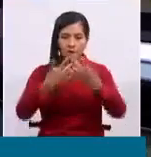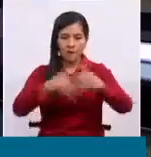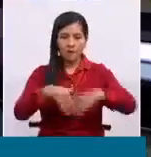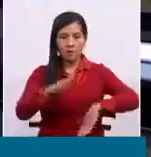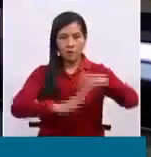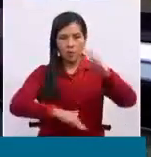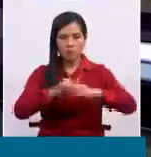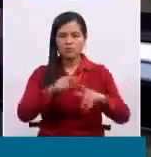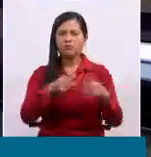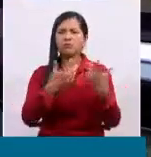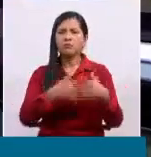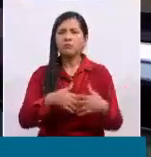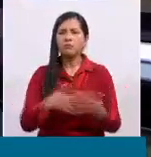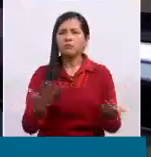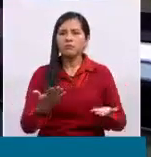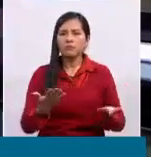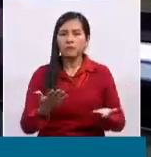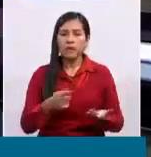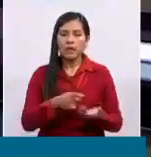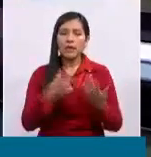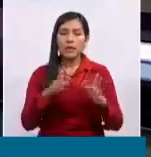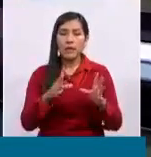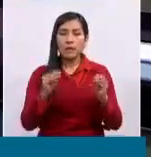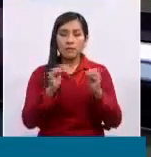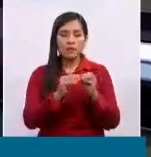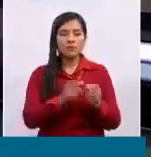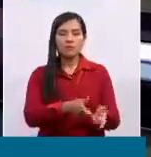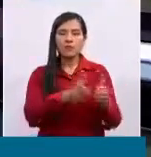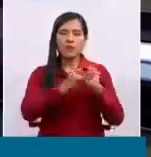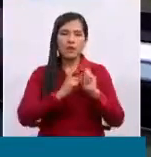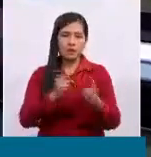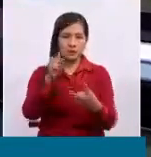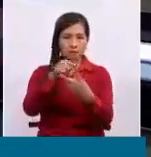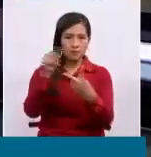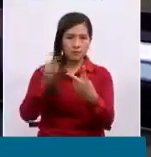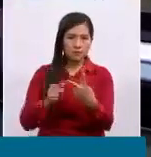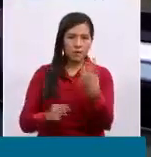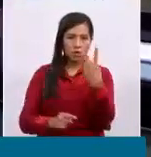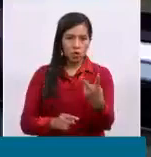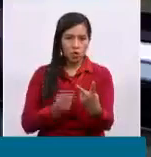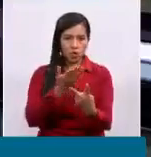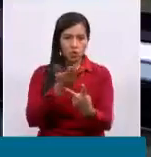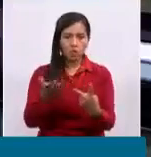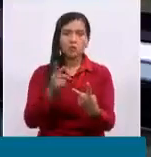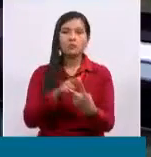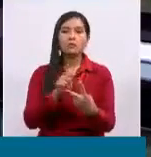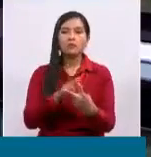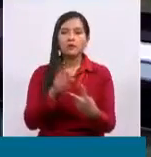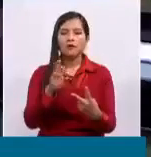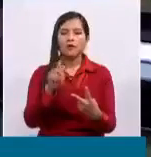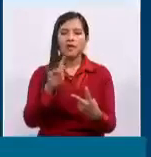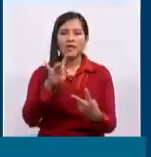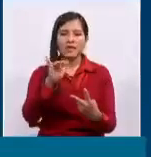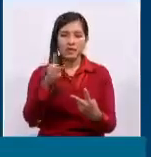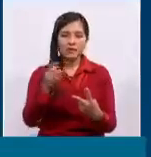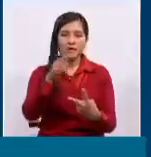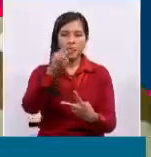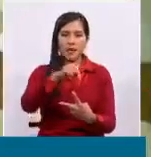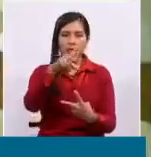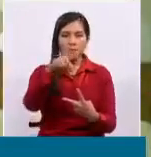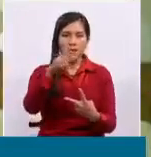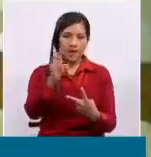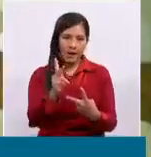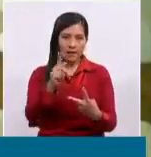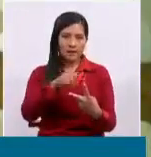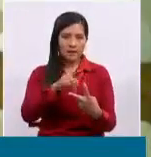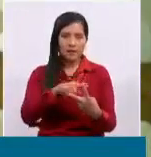consiste esta planta? Esta es una planta que nos va a brindar dos clases de productos. El primero son los fertilizantes NPK, los